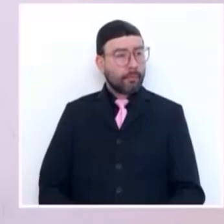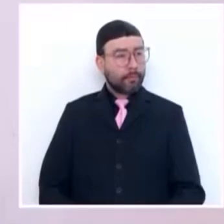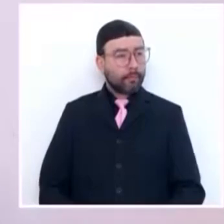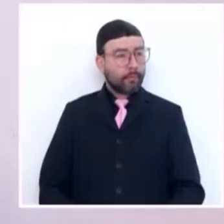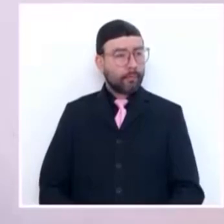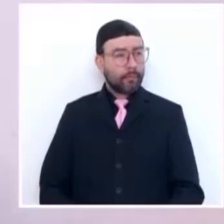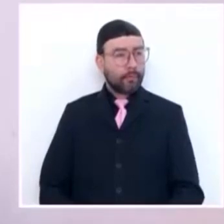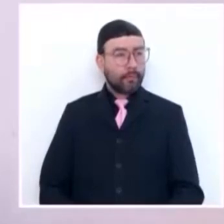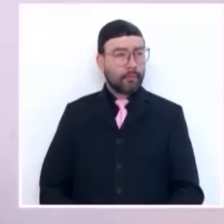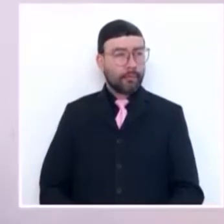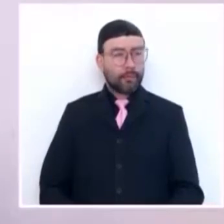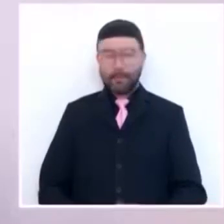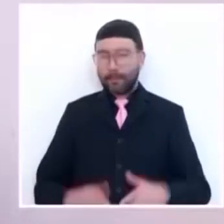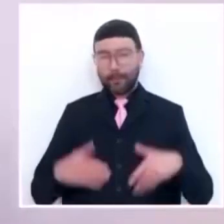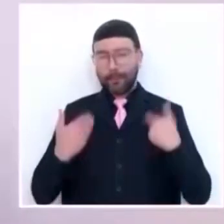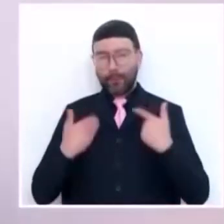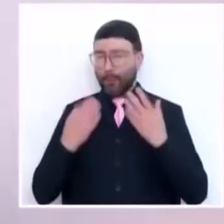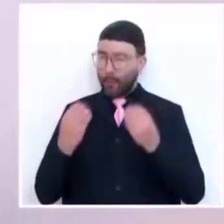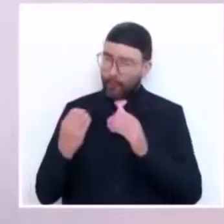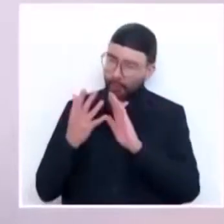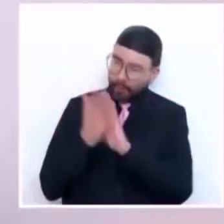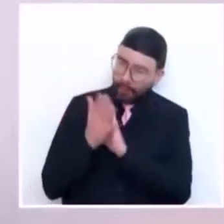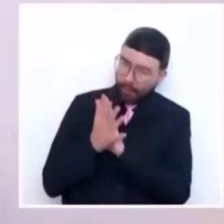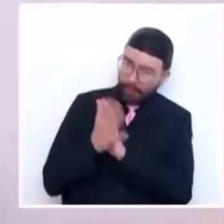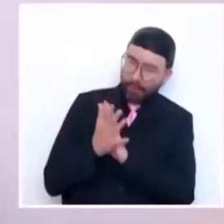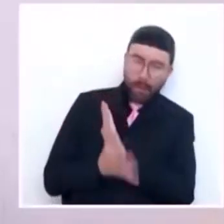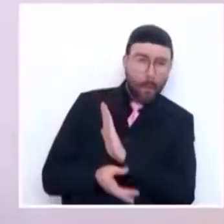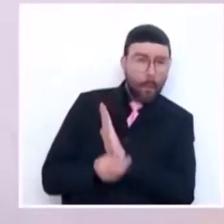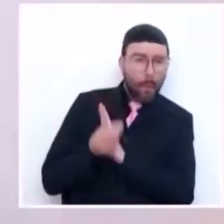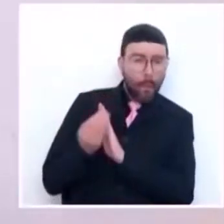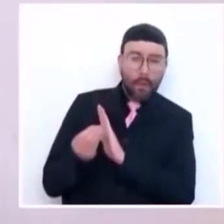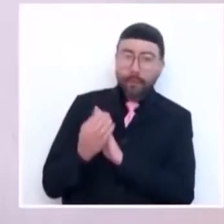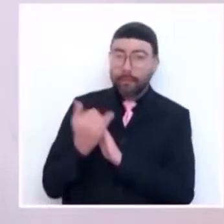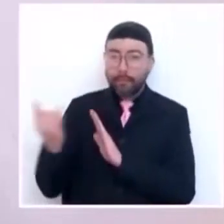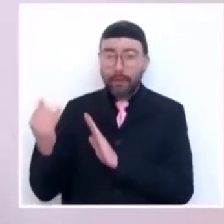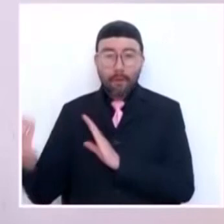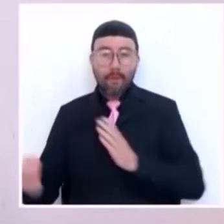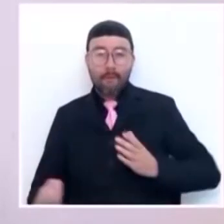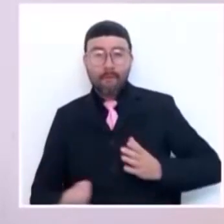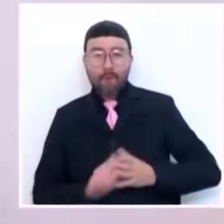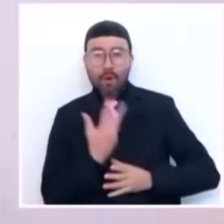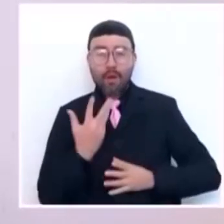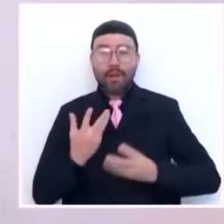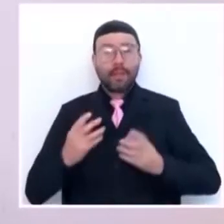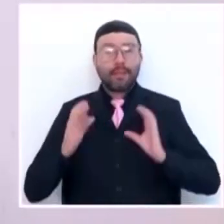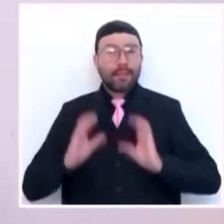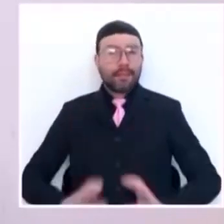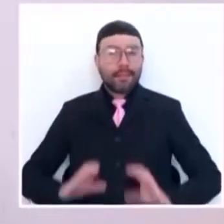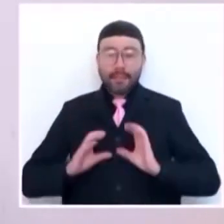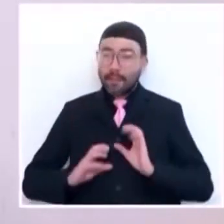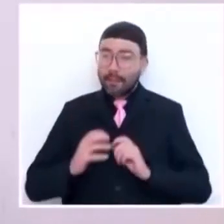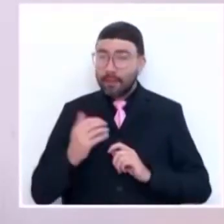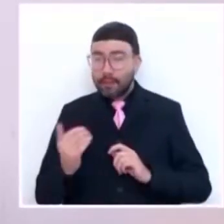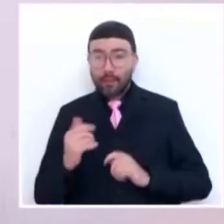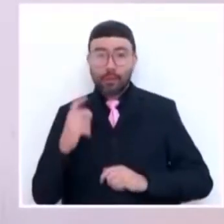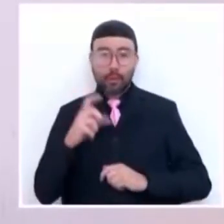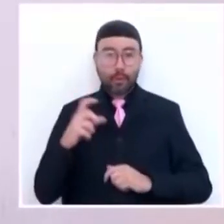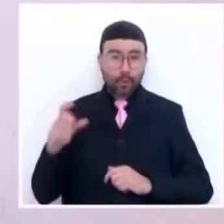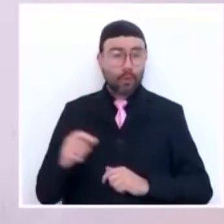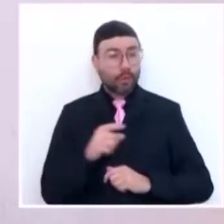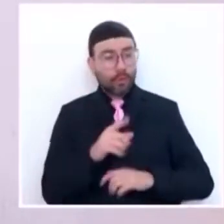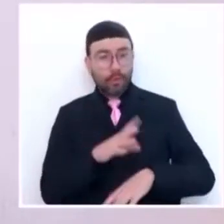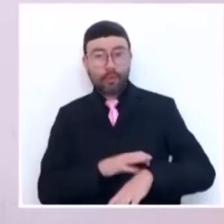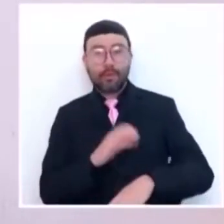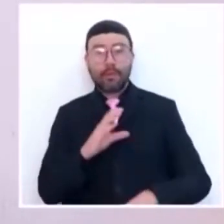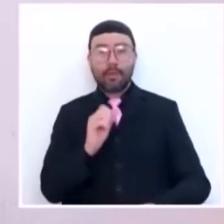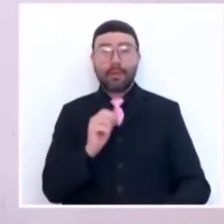Bueno, me da tanta alegría ver y ver tantos mensajes, las personas que están en Florencia, Caquetá, en Cúcuta, al doctor Carlos Montoya